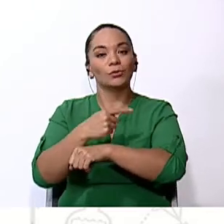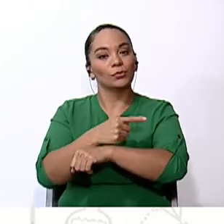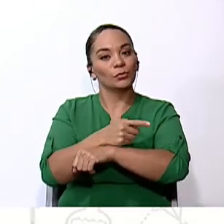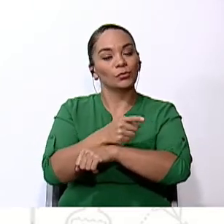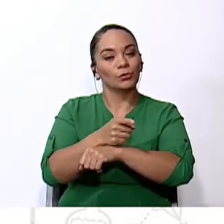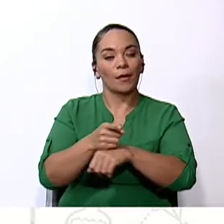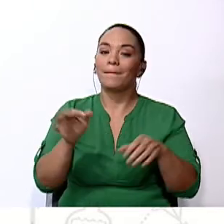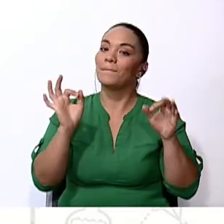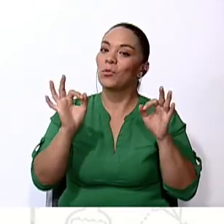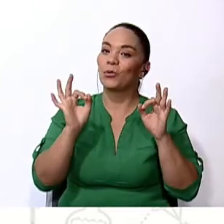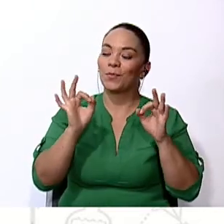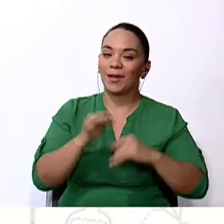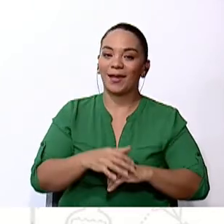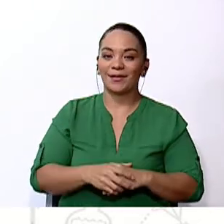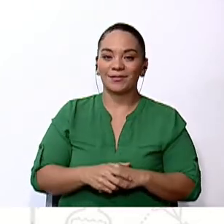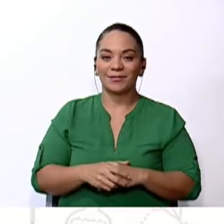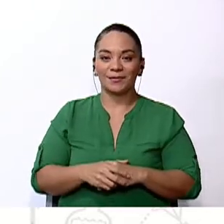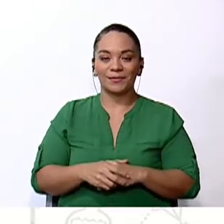Muy bien.